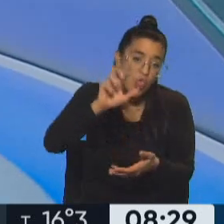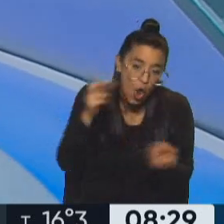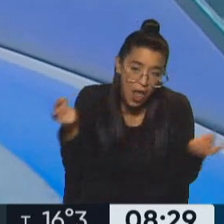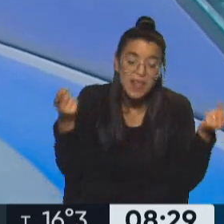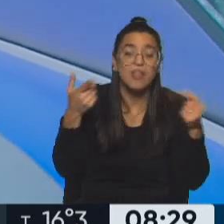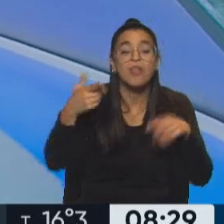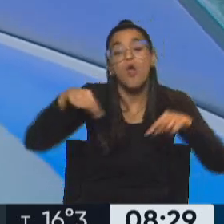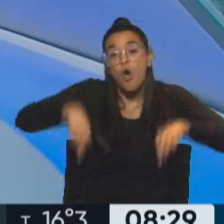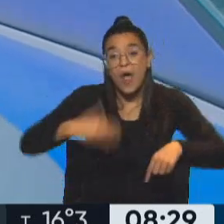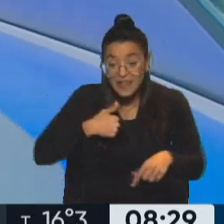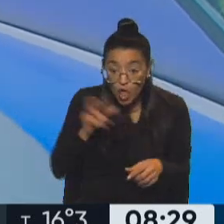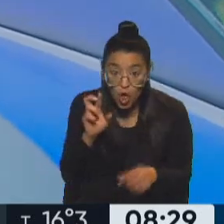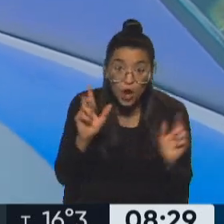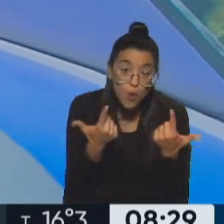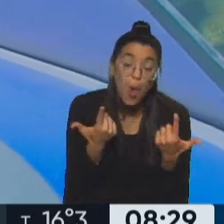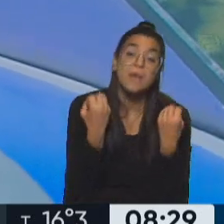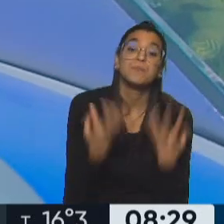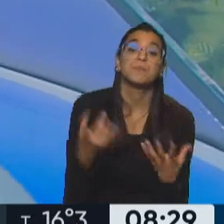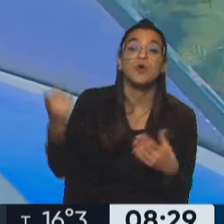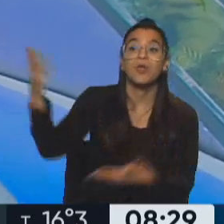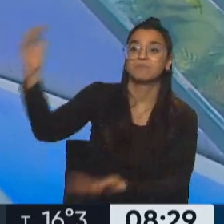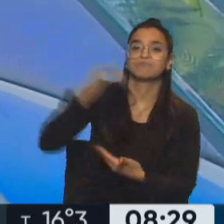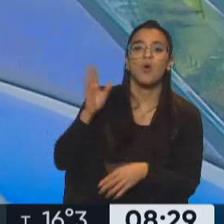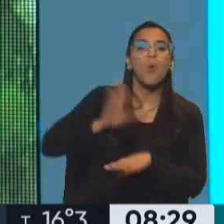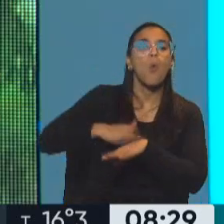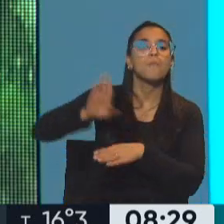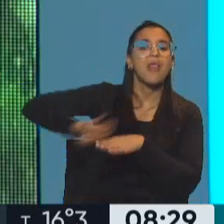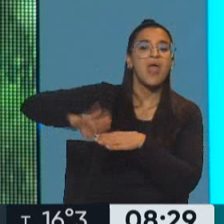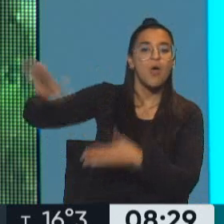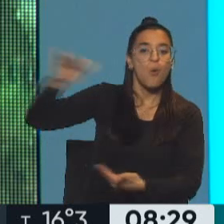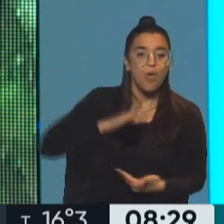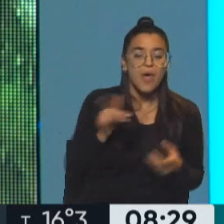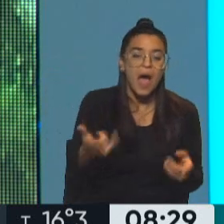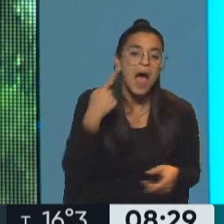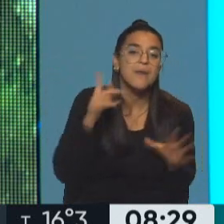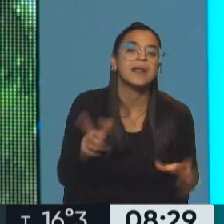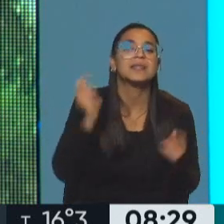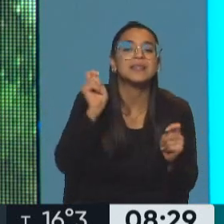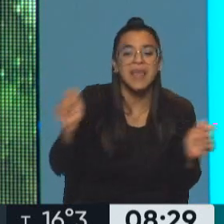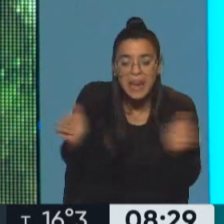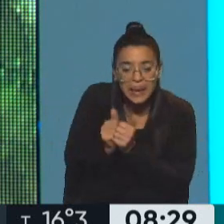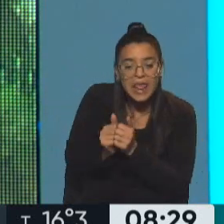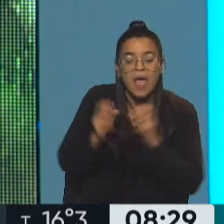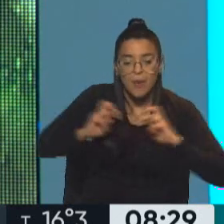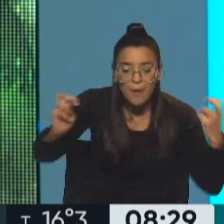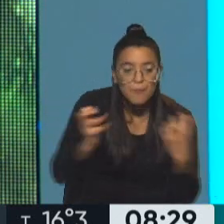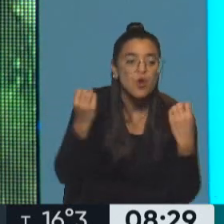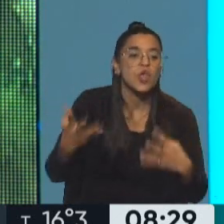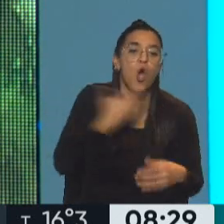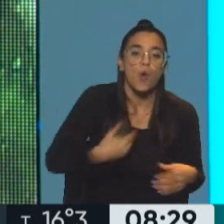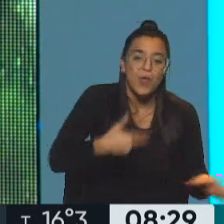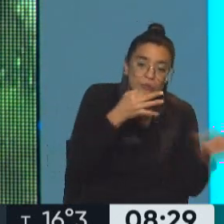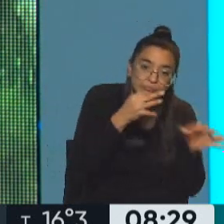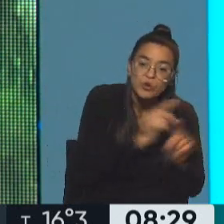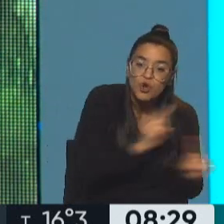la Argentina no tiene dólares, parte precisamente por ese endeudamiento. Pero déjame decirte otra cosa, hay que ver con quiénes se sientan, porque no se sientan con el gobierno a dialogar,